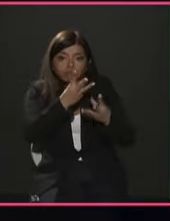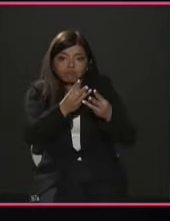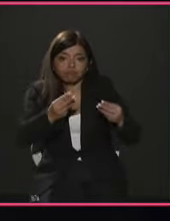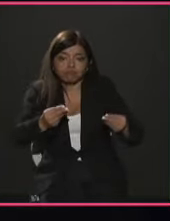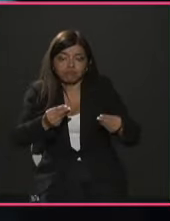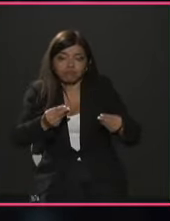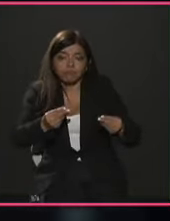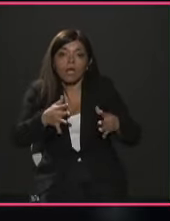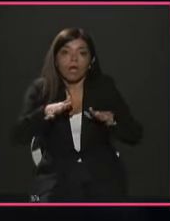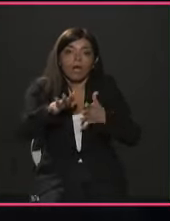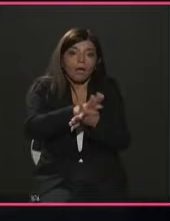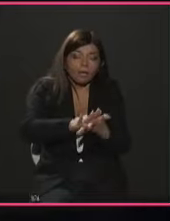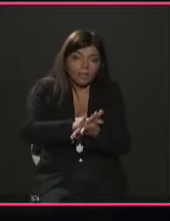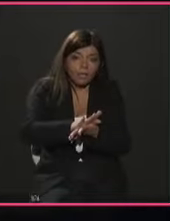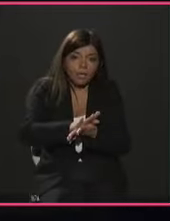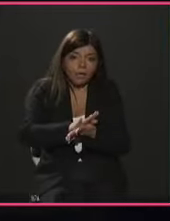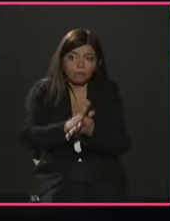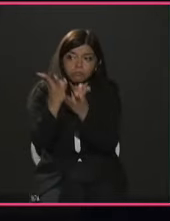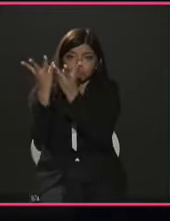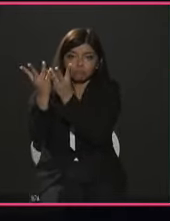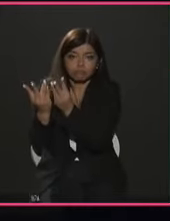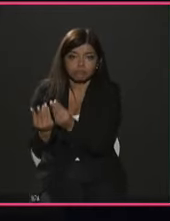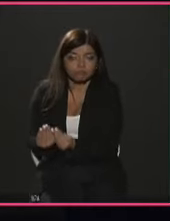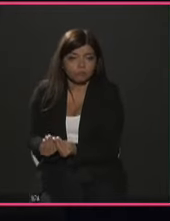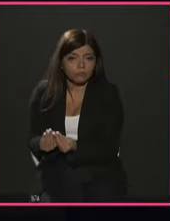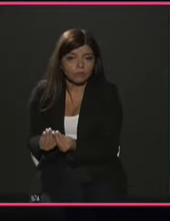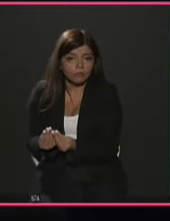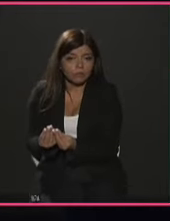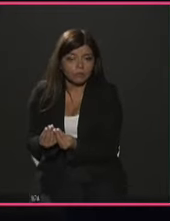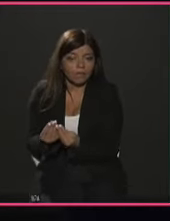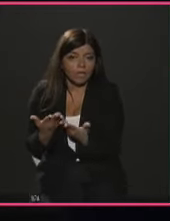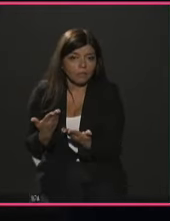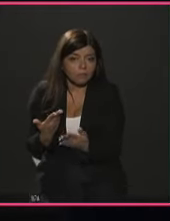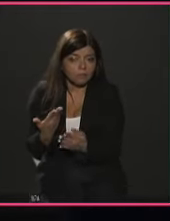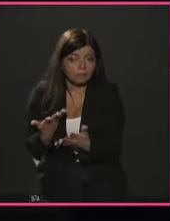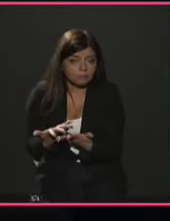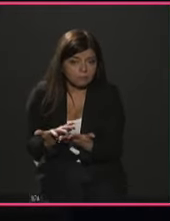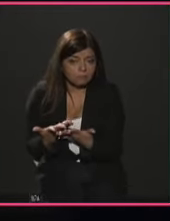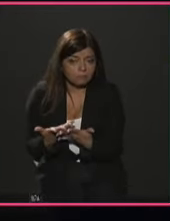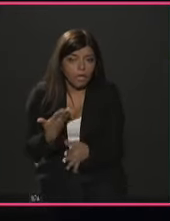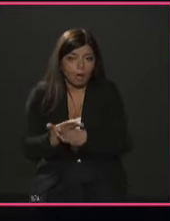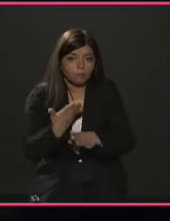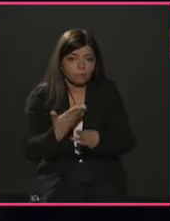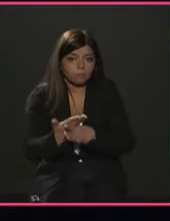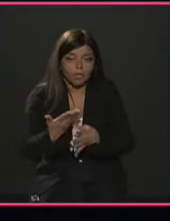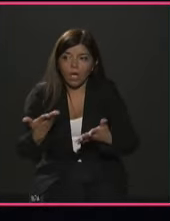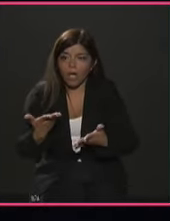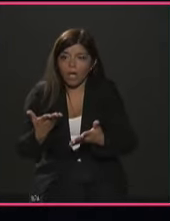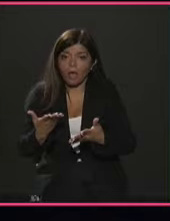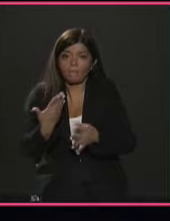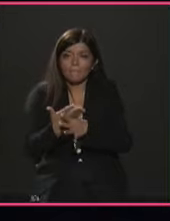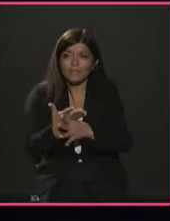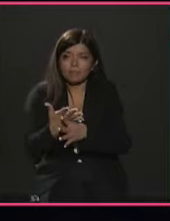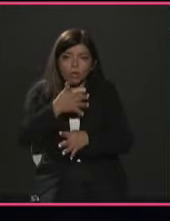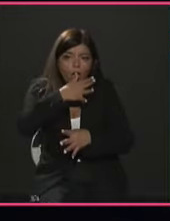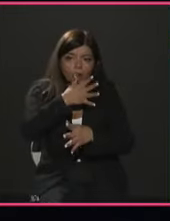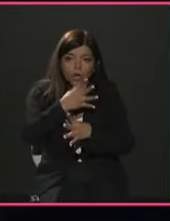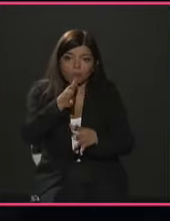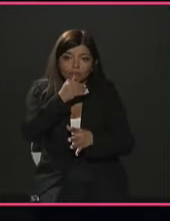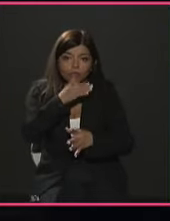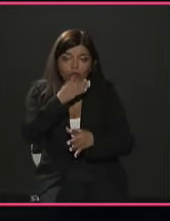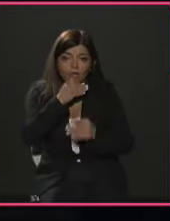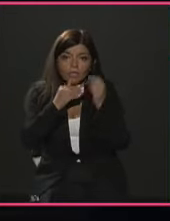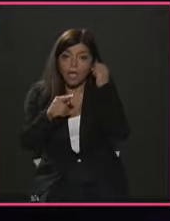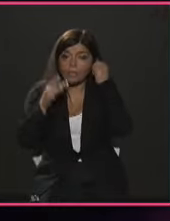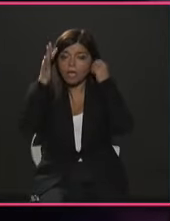la baja de recursos que ya están en tan baja baja oferta en el mundo aquí el